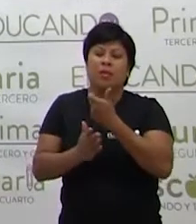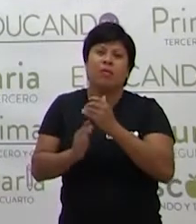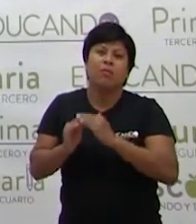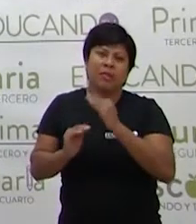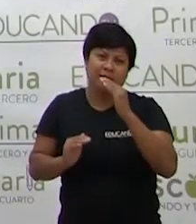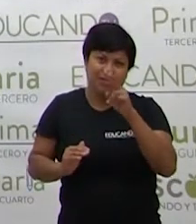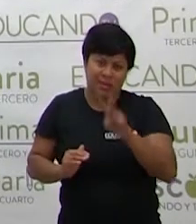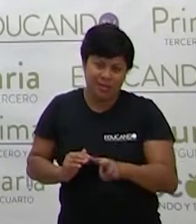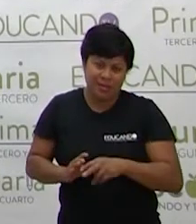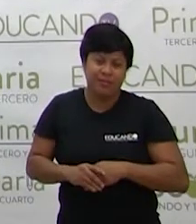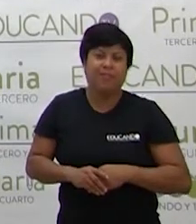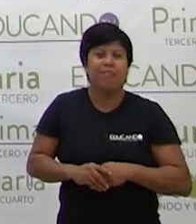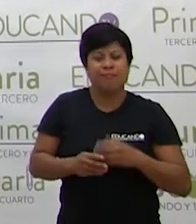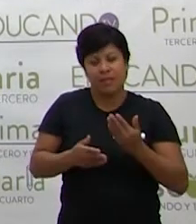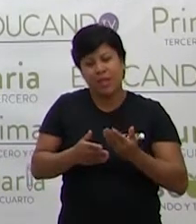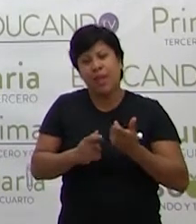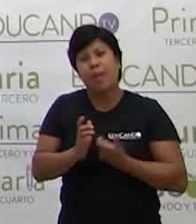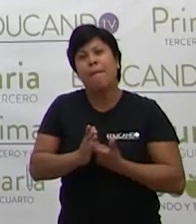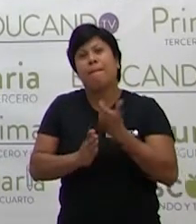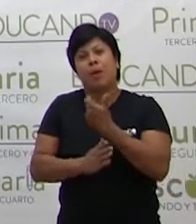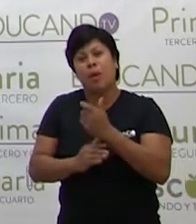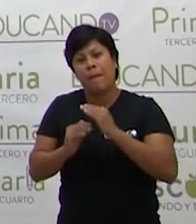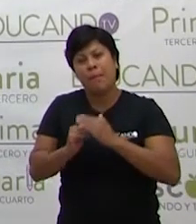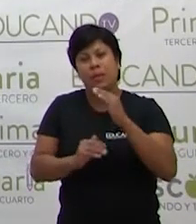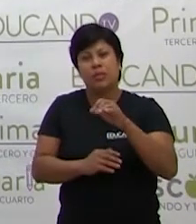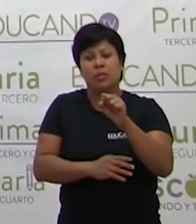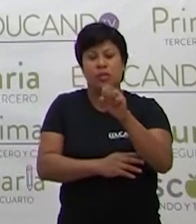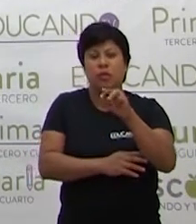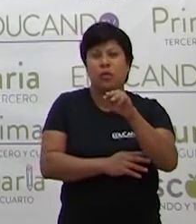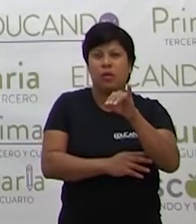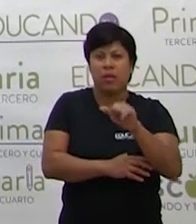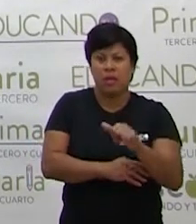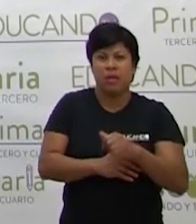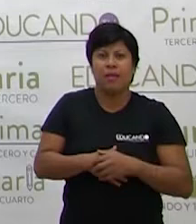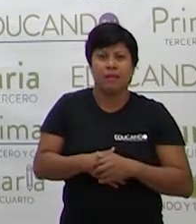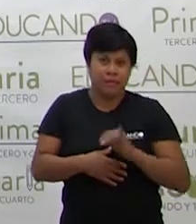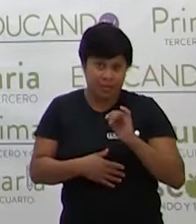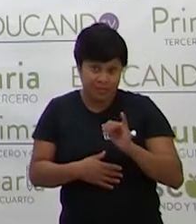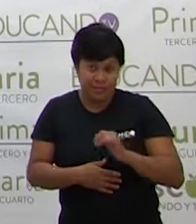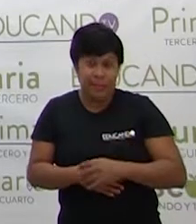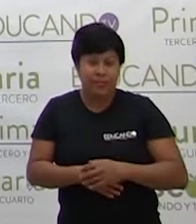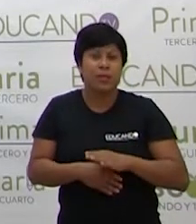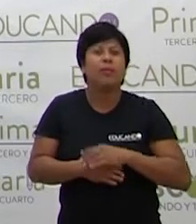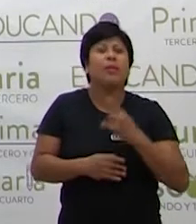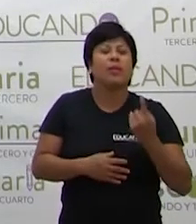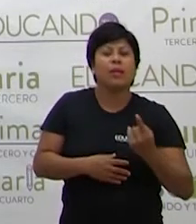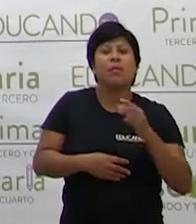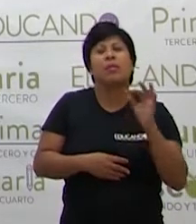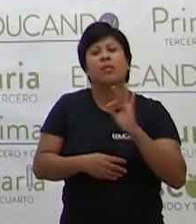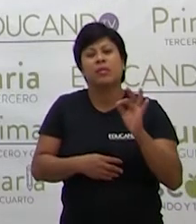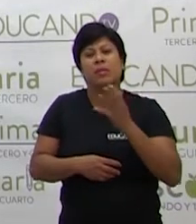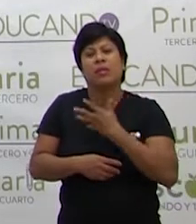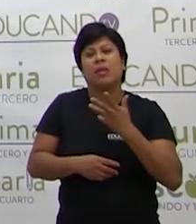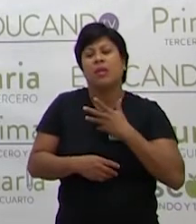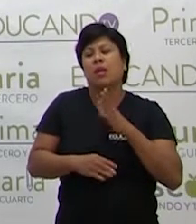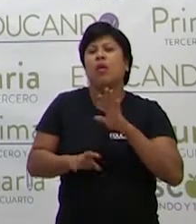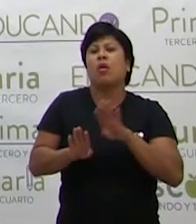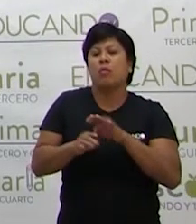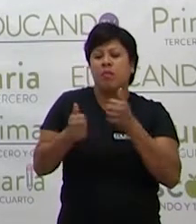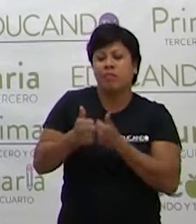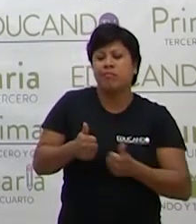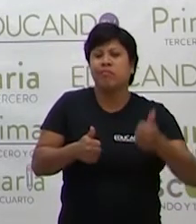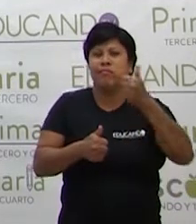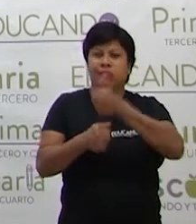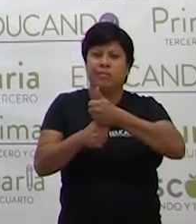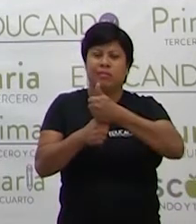¿verdad? Le pagó más a Sonia. ¿Sí? ¿Por qué? Porque a lo mejor tiene un puesto más